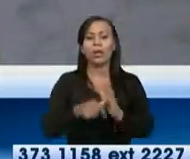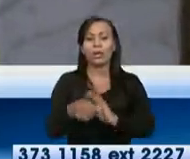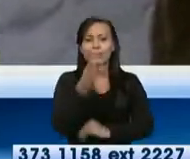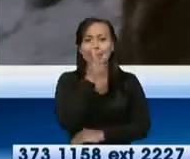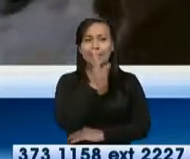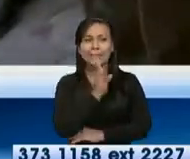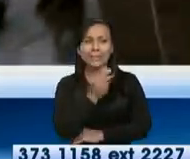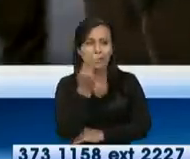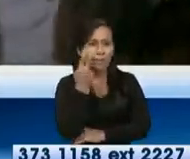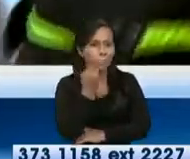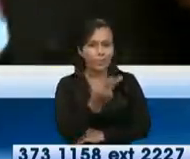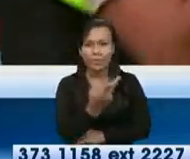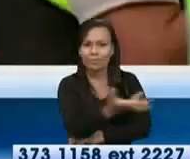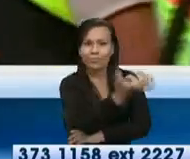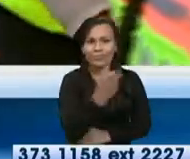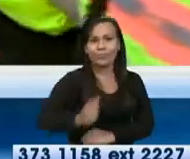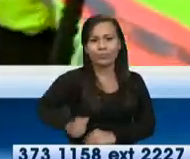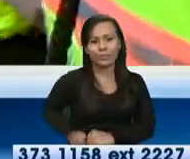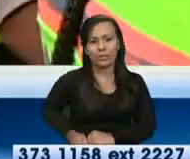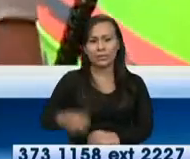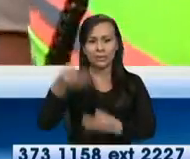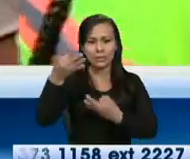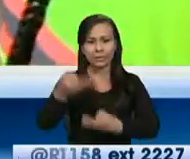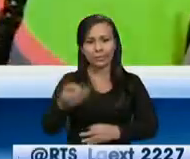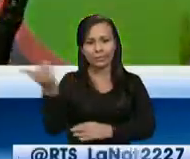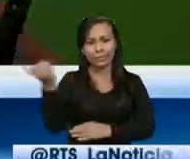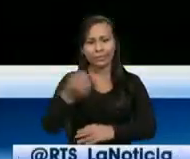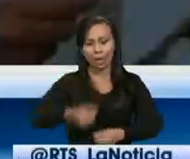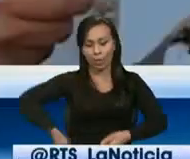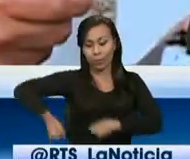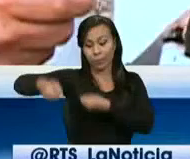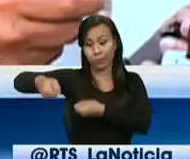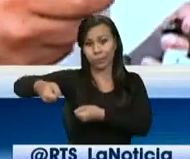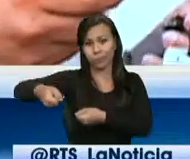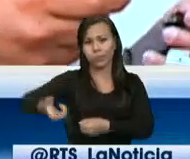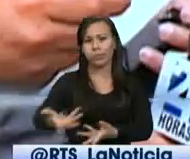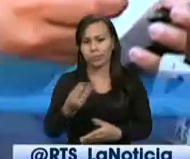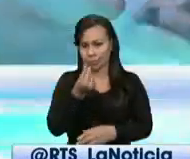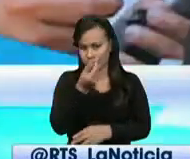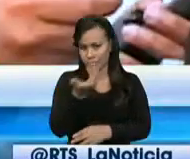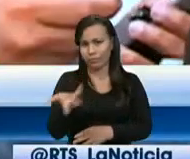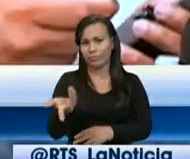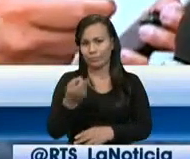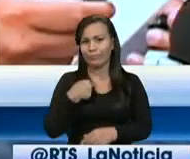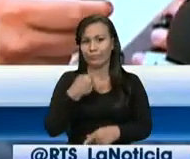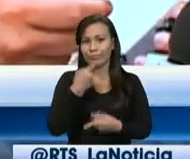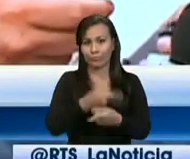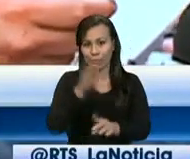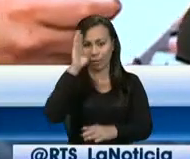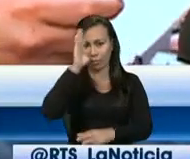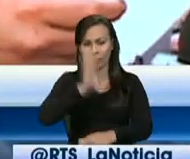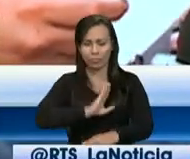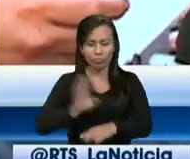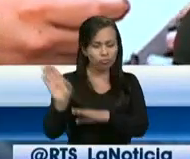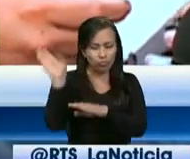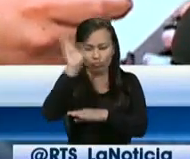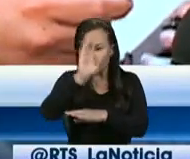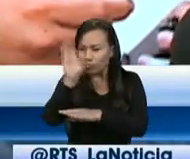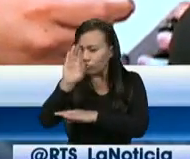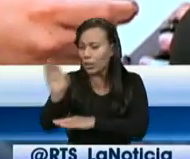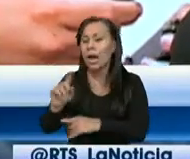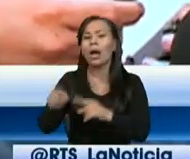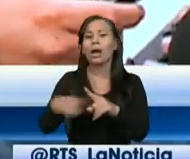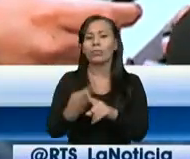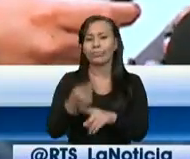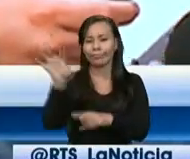paciencia para apoderarse de forma segura de la maleta gorda. Está realizando el operativo de búsqueda y se seguirá realizando hasta que se dé